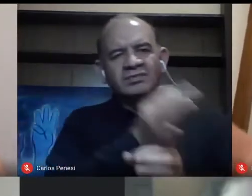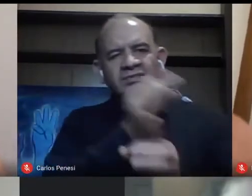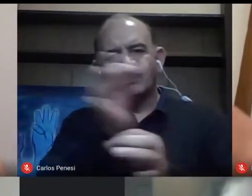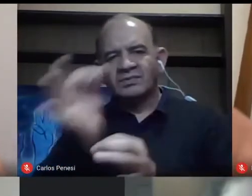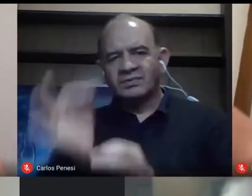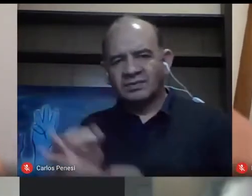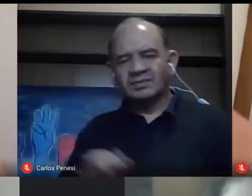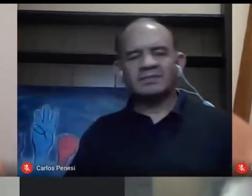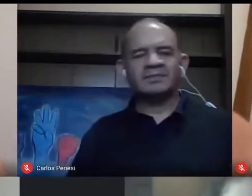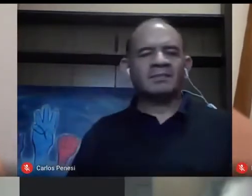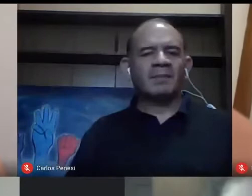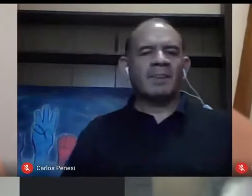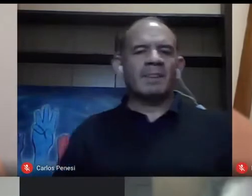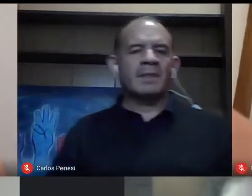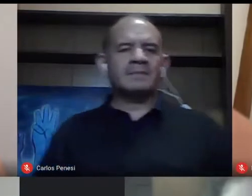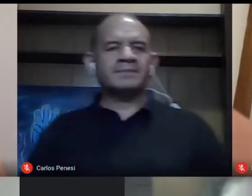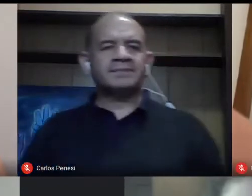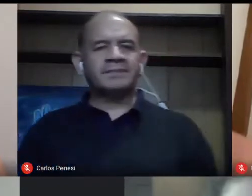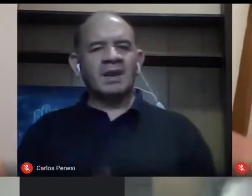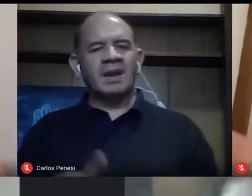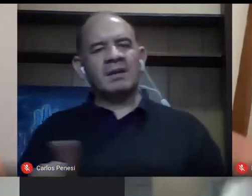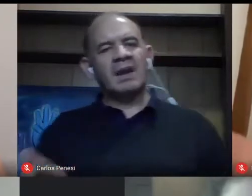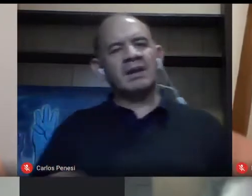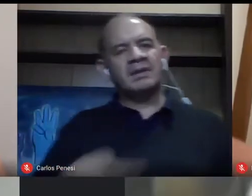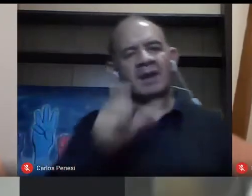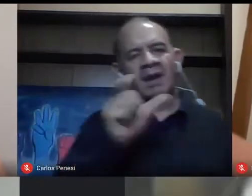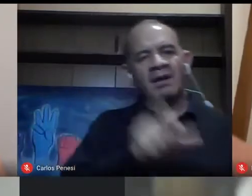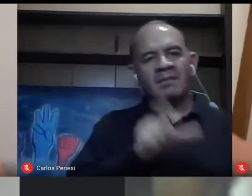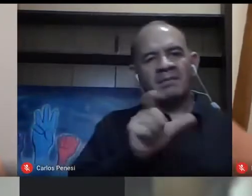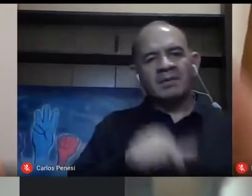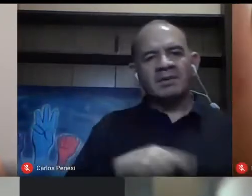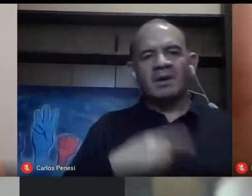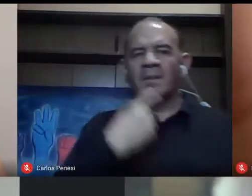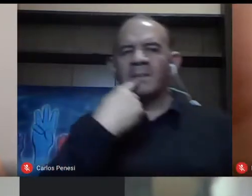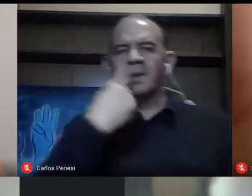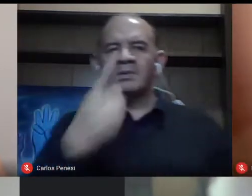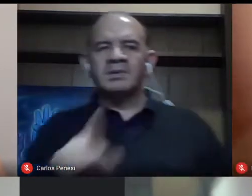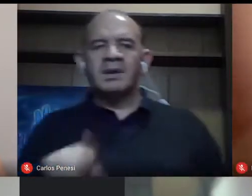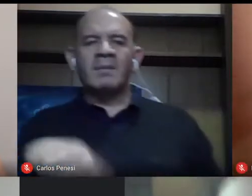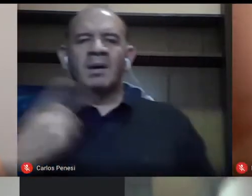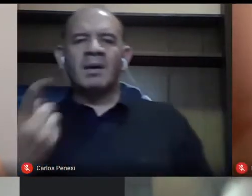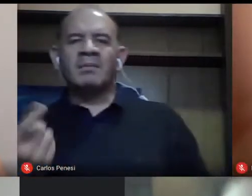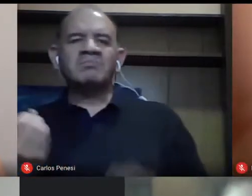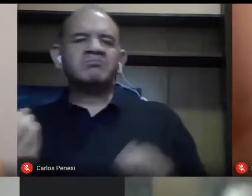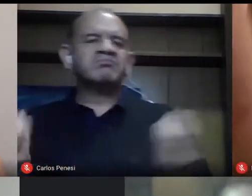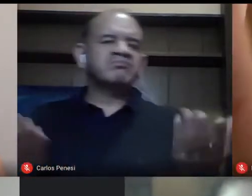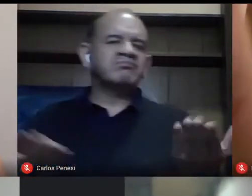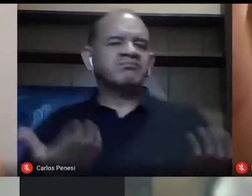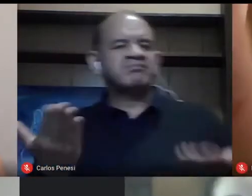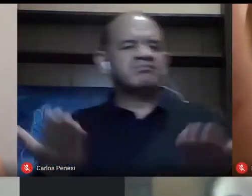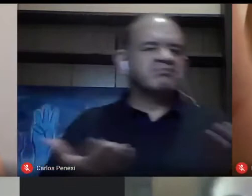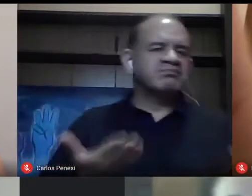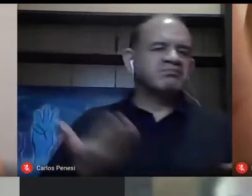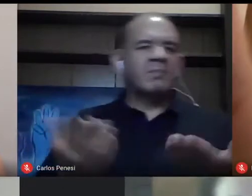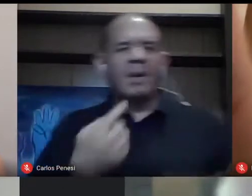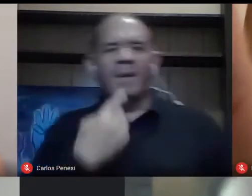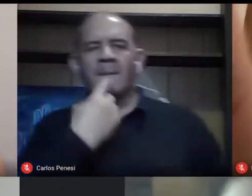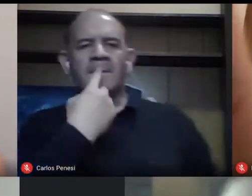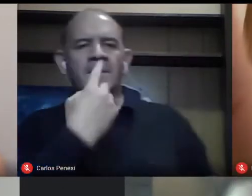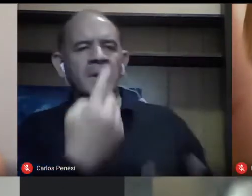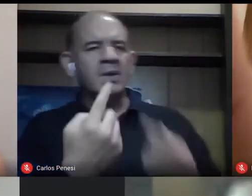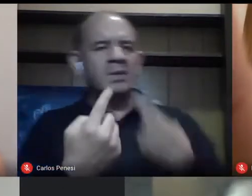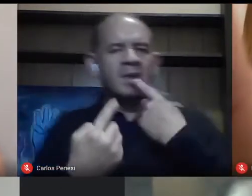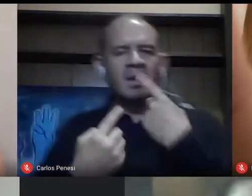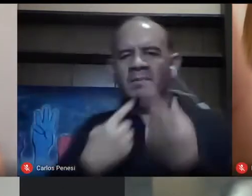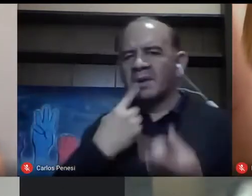que específicamente llegó para Gabriela. Así que, Bárbara, si podés resumir un poco las preguntas de María Eugenia, te